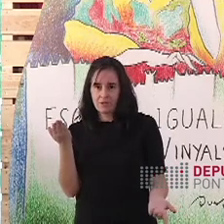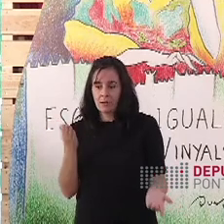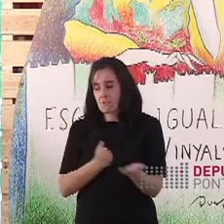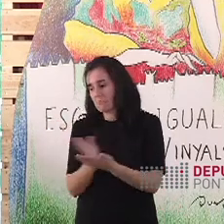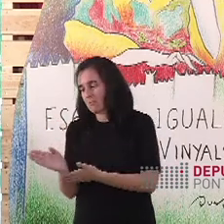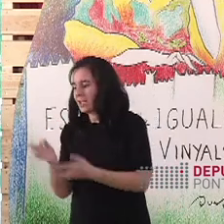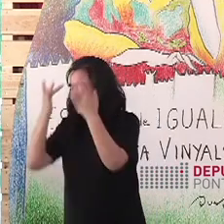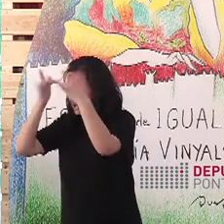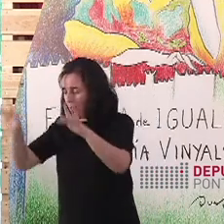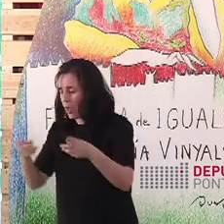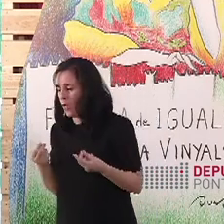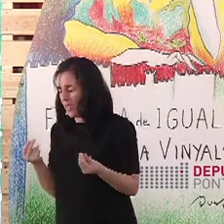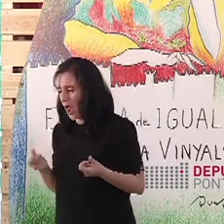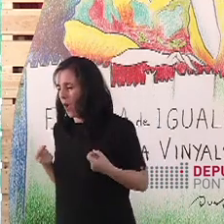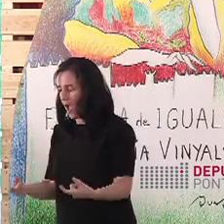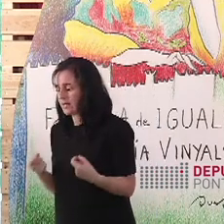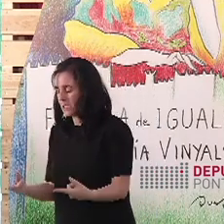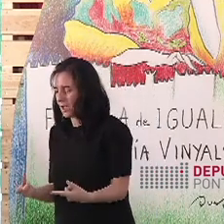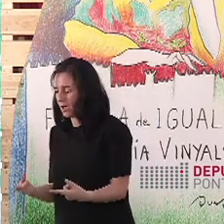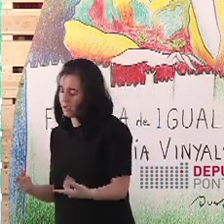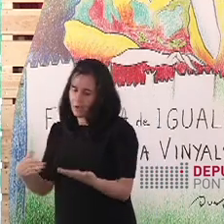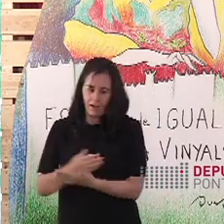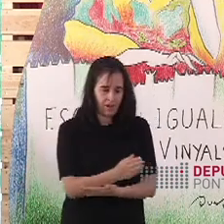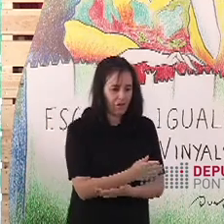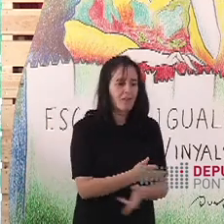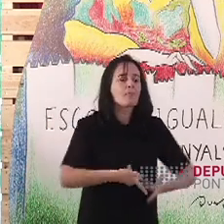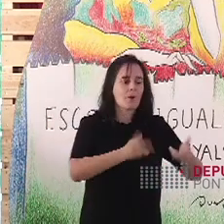sensibilización, se gastou ese dinheiro, e por outro, pois, se permitía por parte